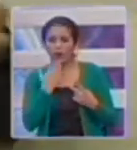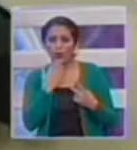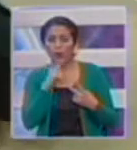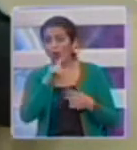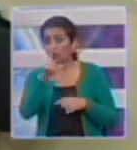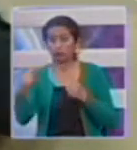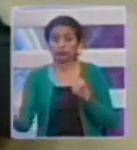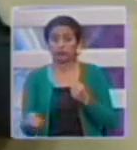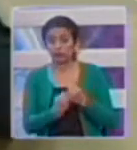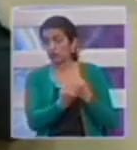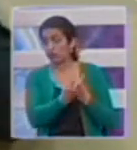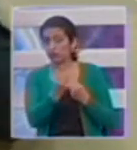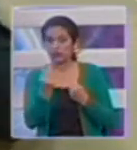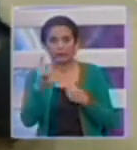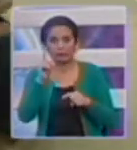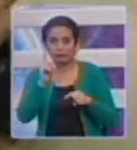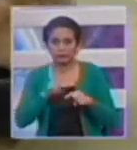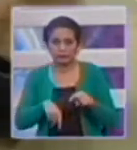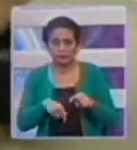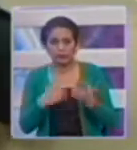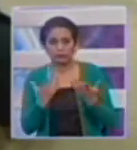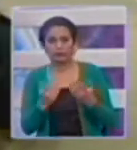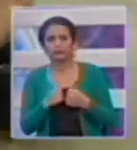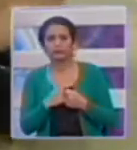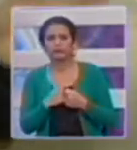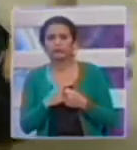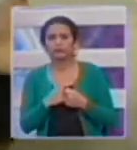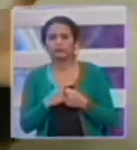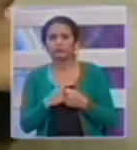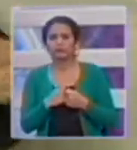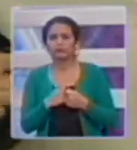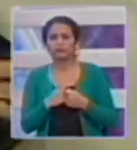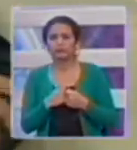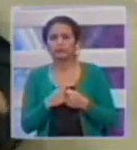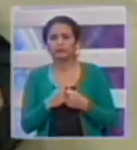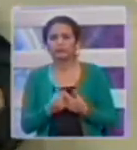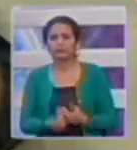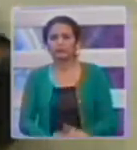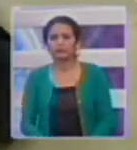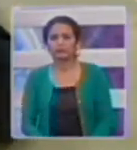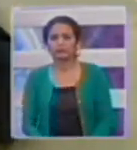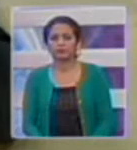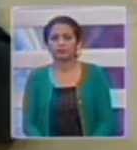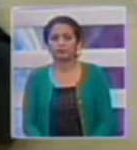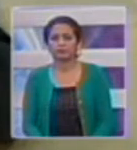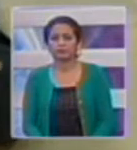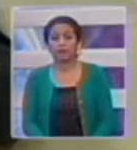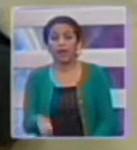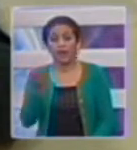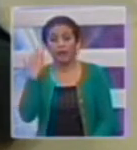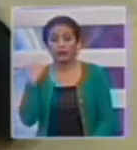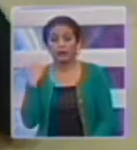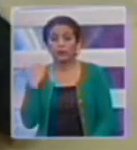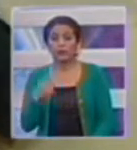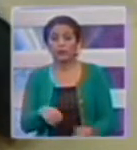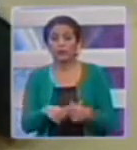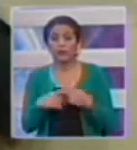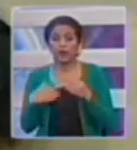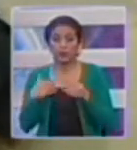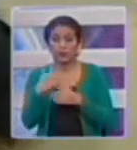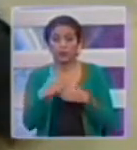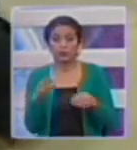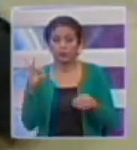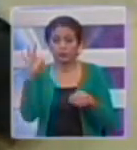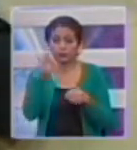votación. Aquí está la dictadura de los métodos que se aplicaron justamente en esa elección.